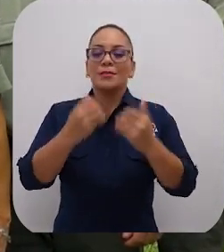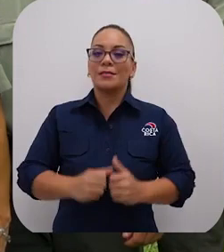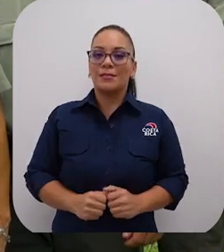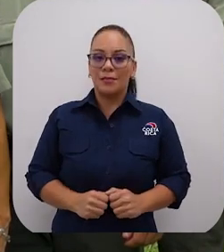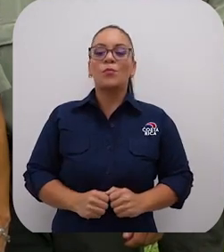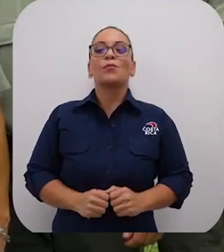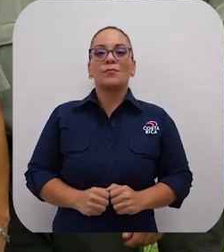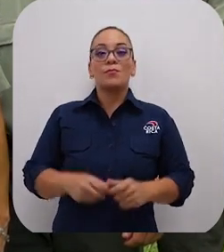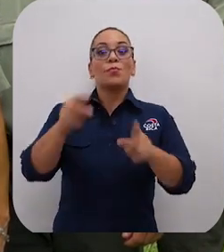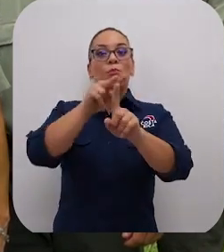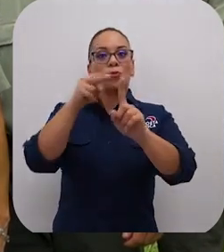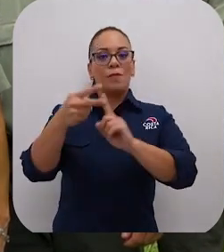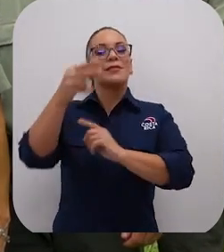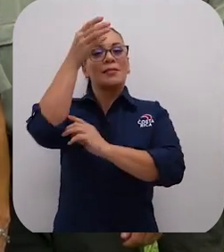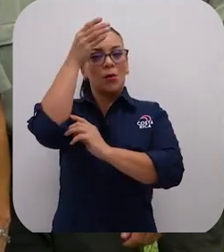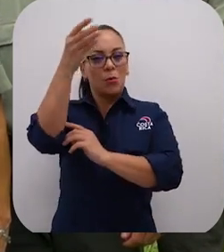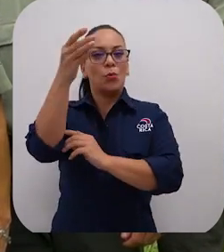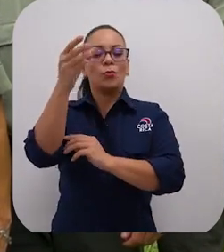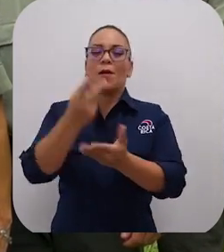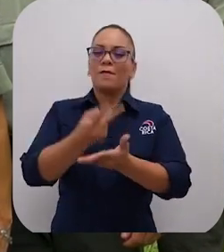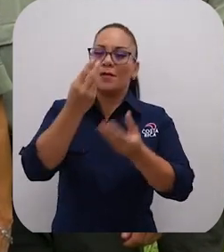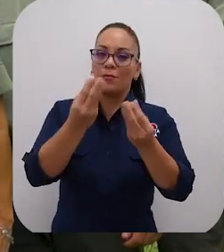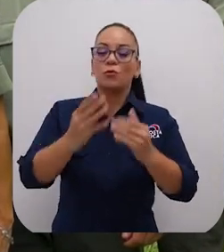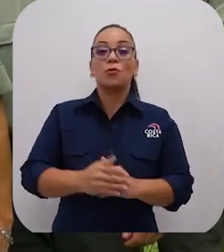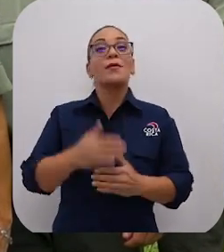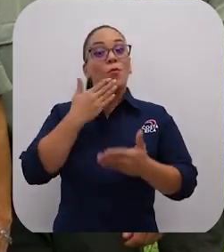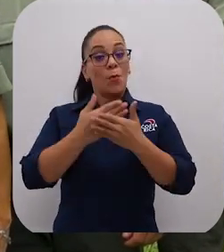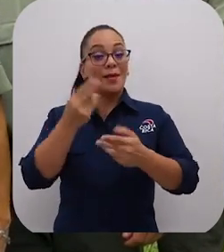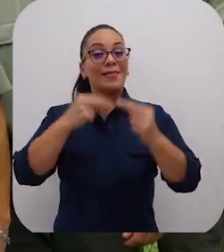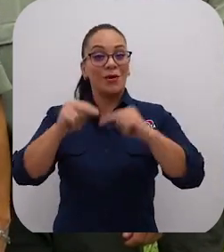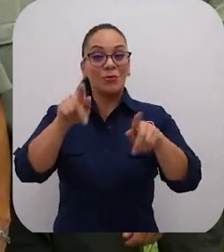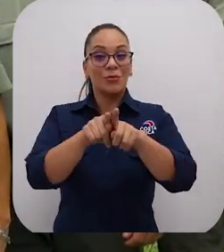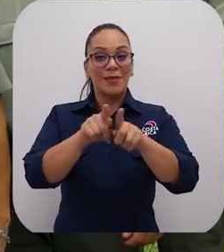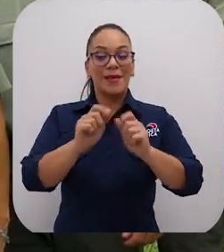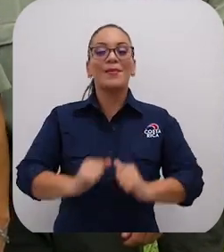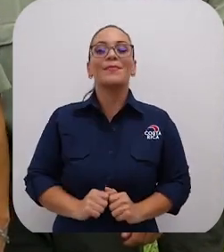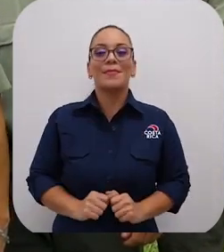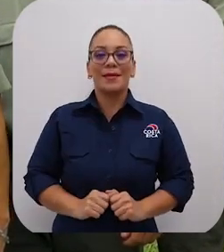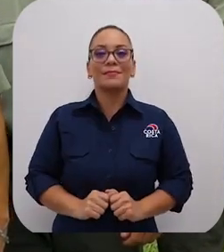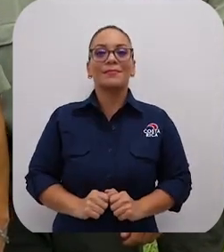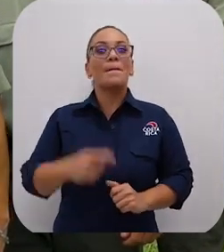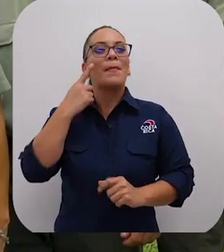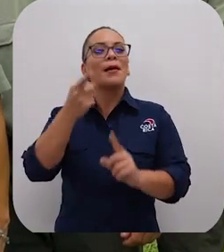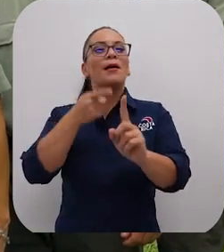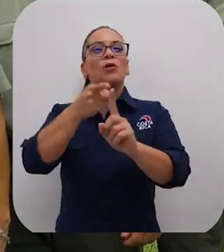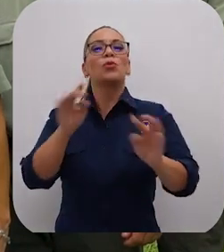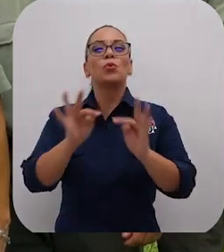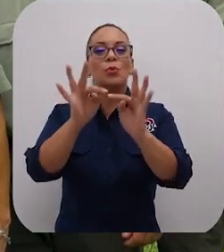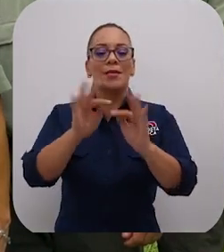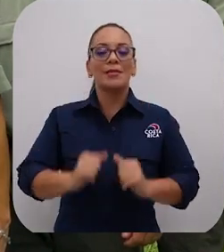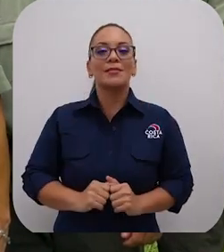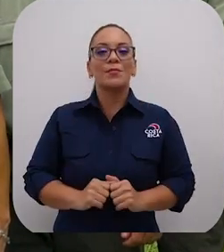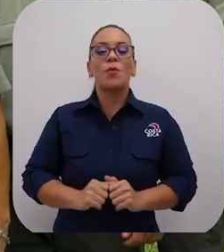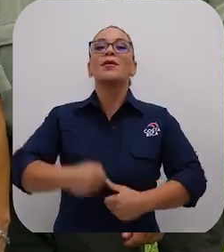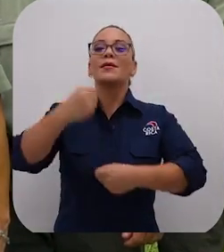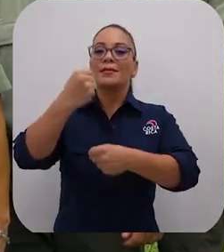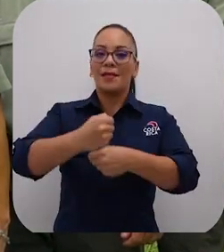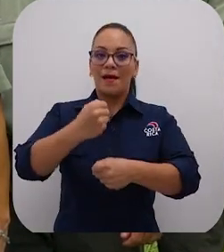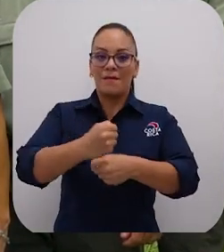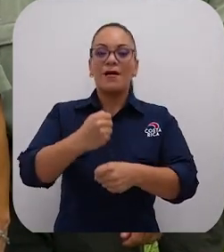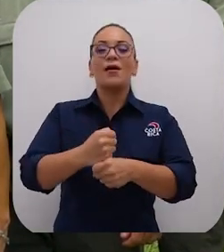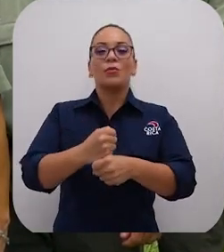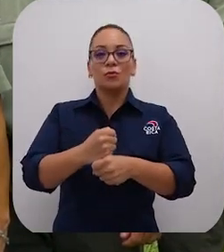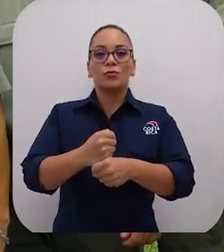valen muchísimo desde un punto de vista cultural y hasta buen negocio es con el turismo